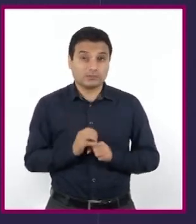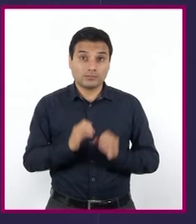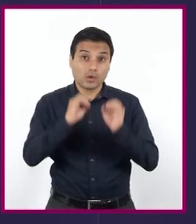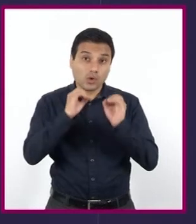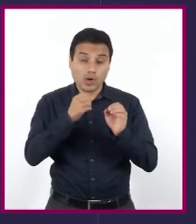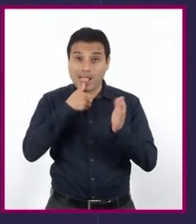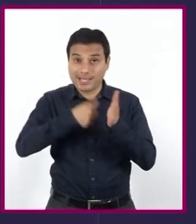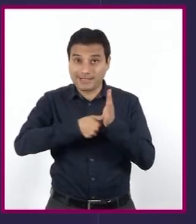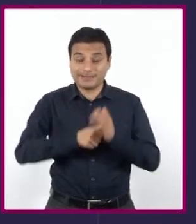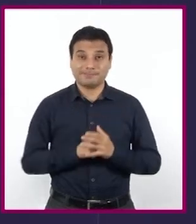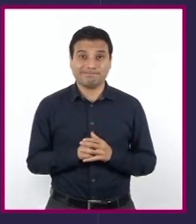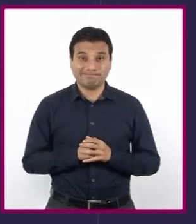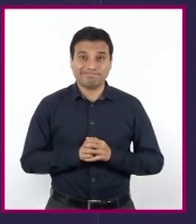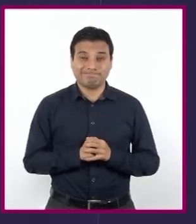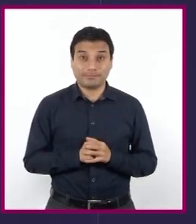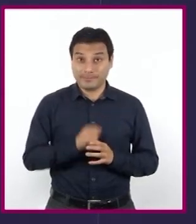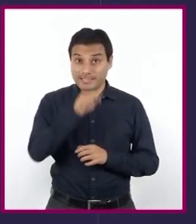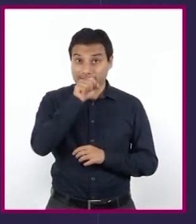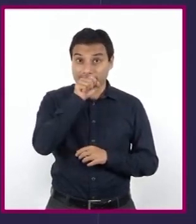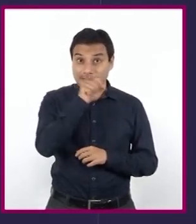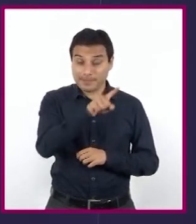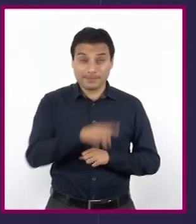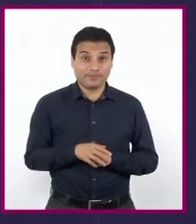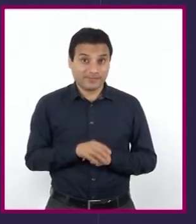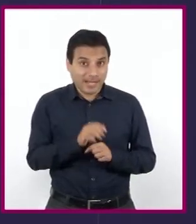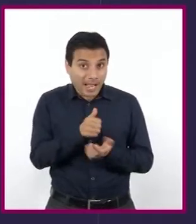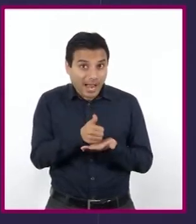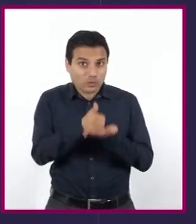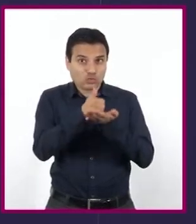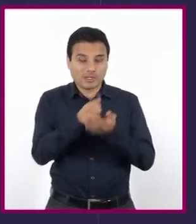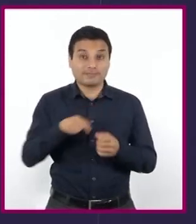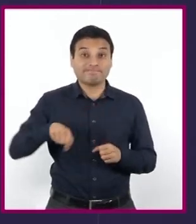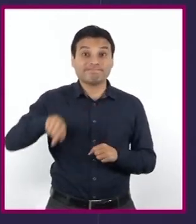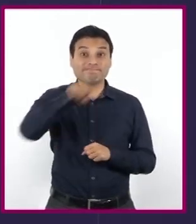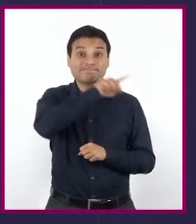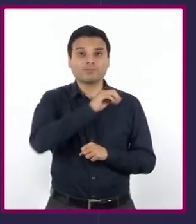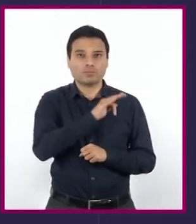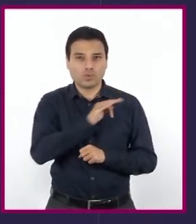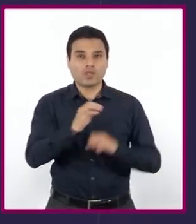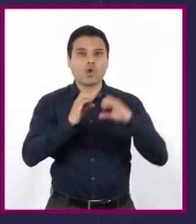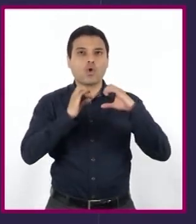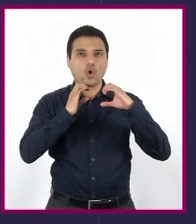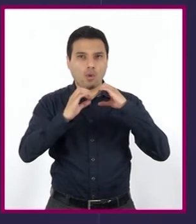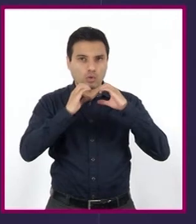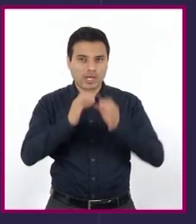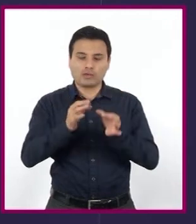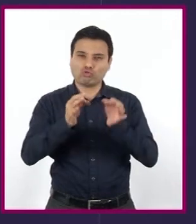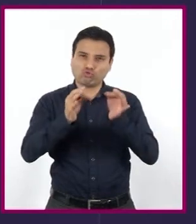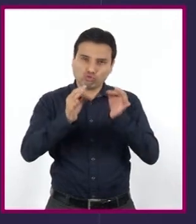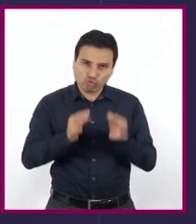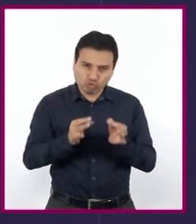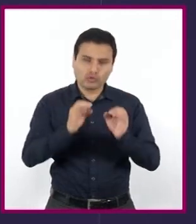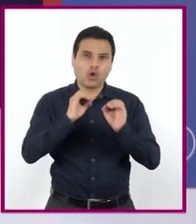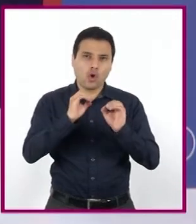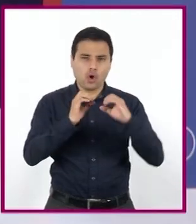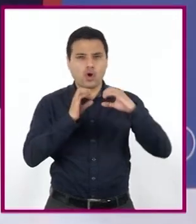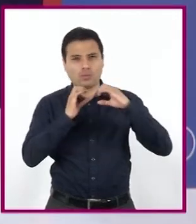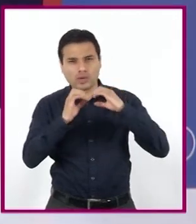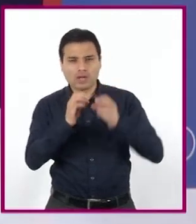carta. Además, los ayudará a entablar eventos comunicativos formales o informales de manera